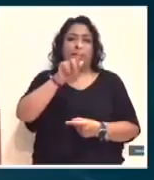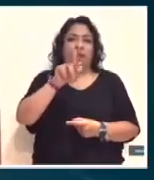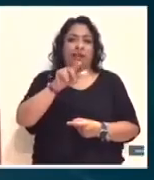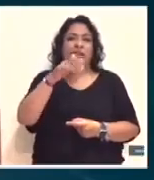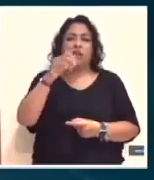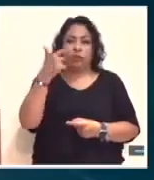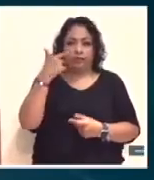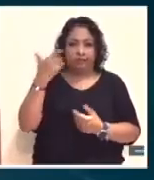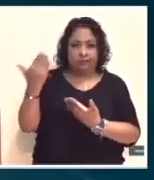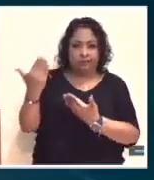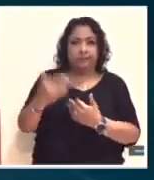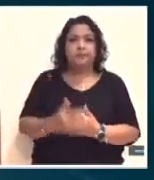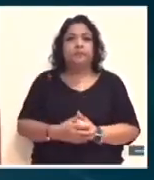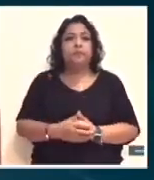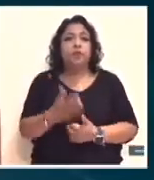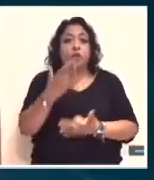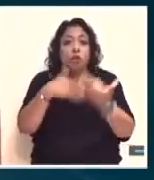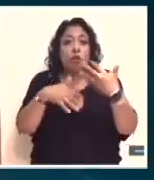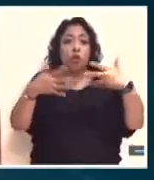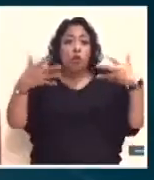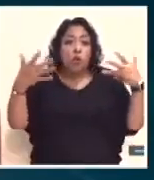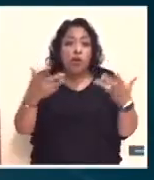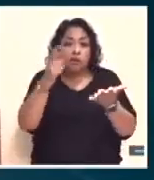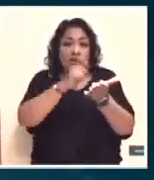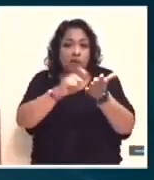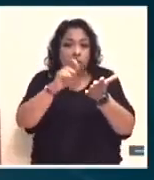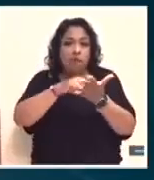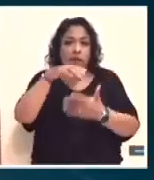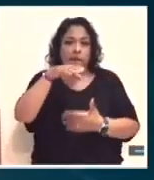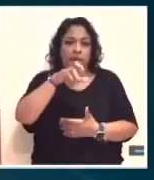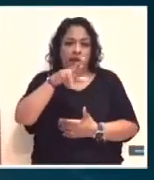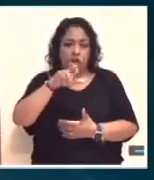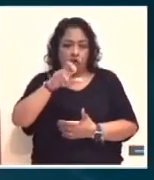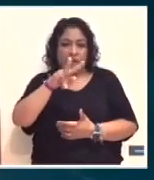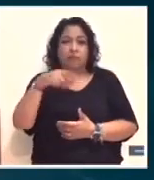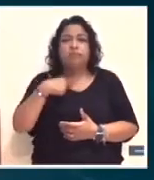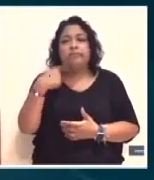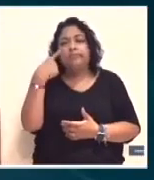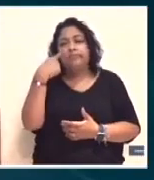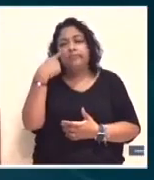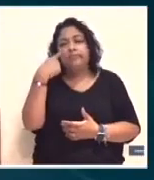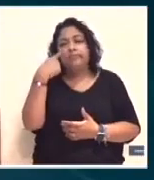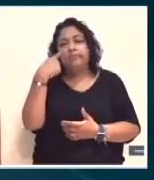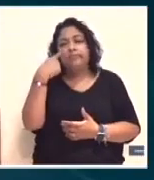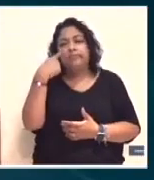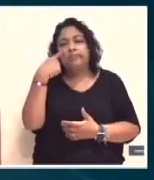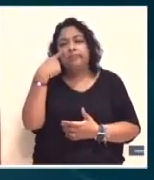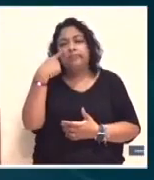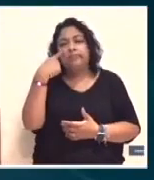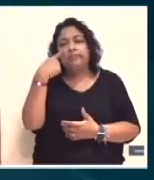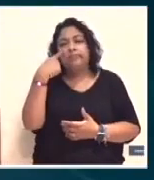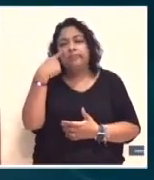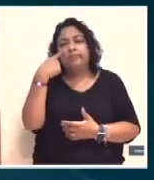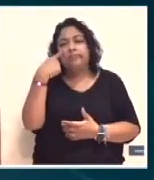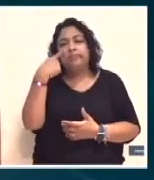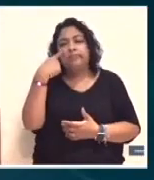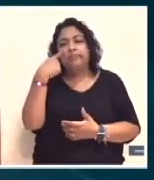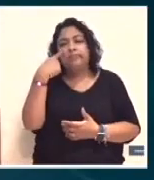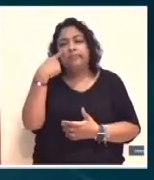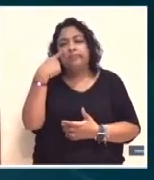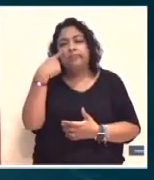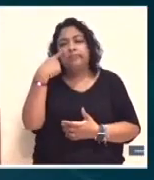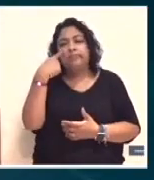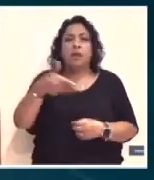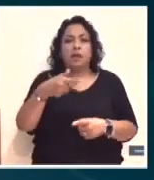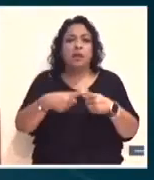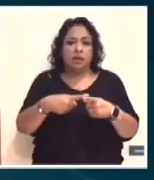lo que ha hecho y escrito en la habilidad mario vargas llosa la mirada quieta de mario vargas llosa surge de un encargo de la real academia española y todo